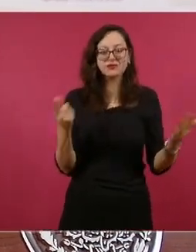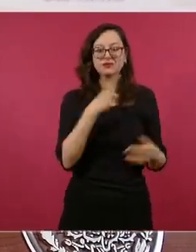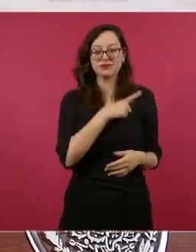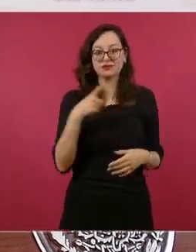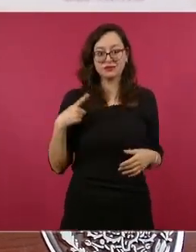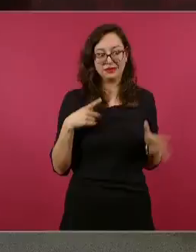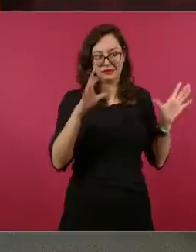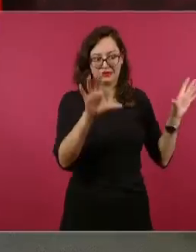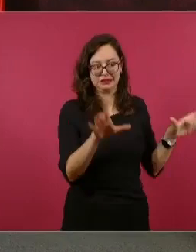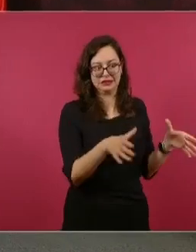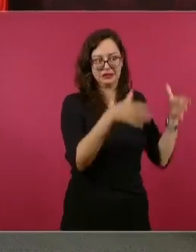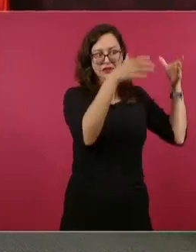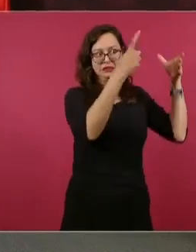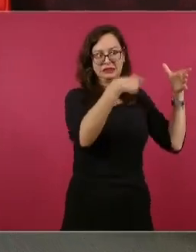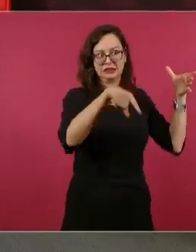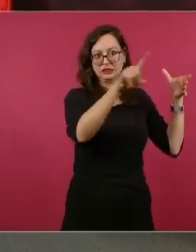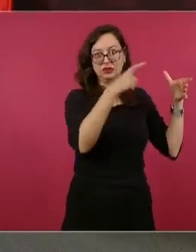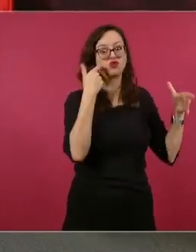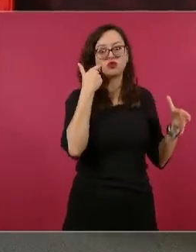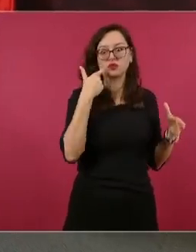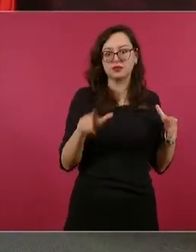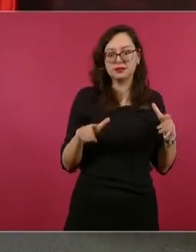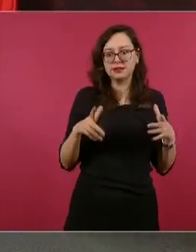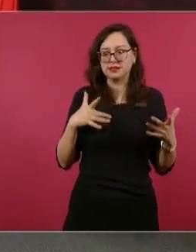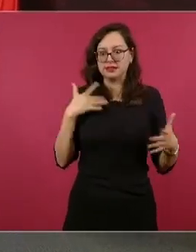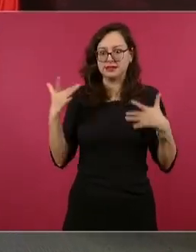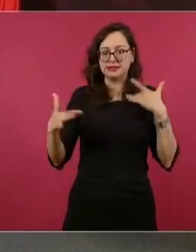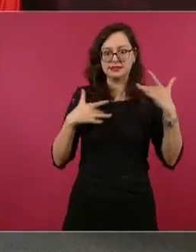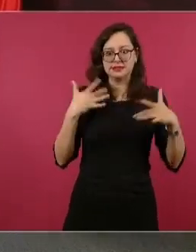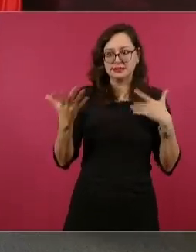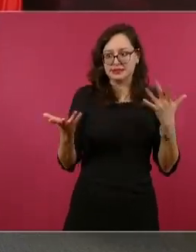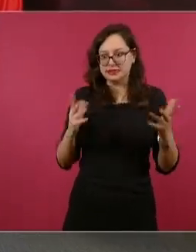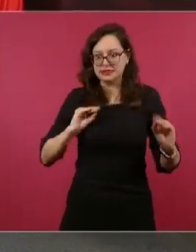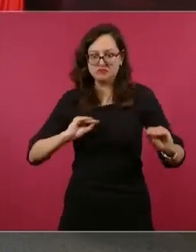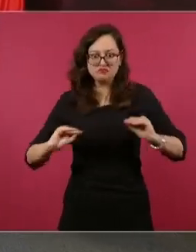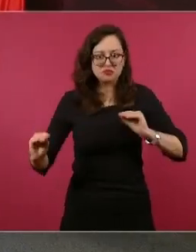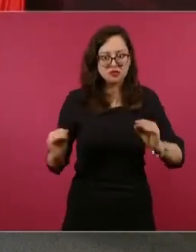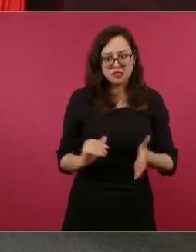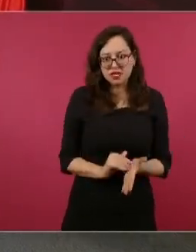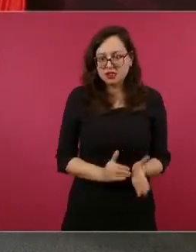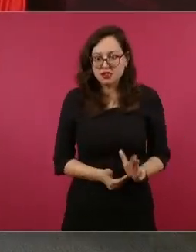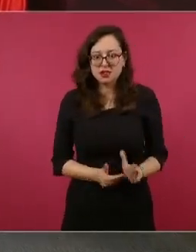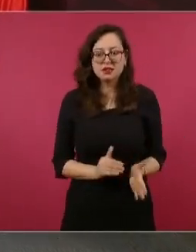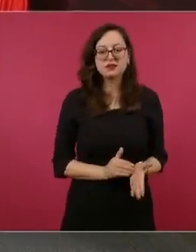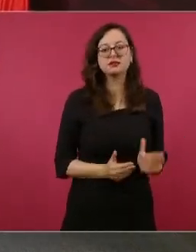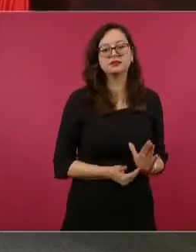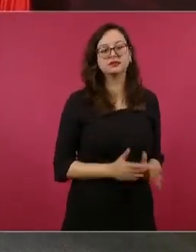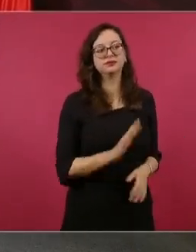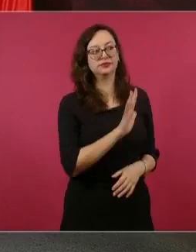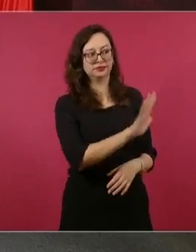moviéndose como siempre lo hacen, nada más que como se dice en el béisbol,